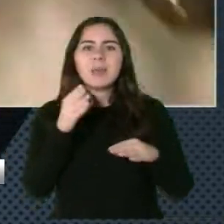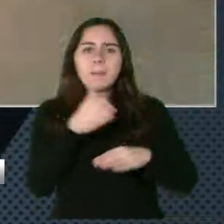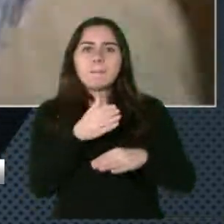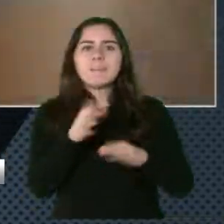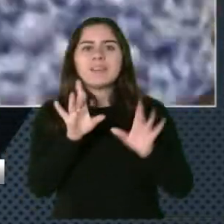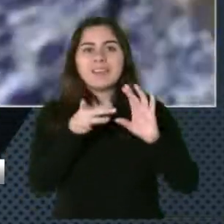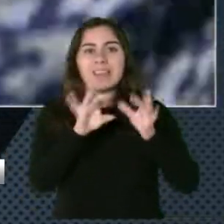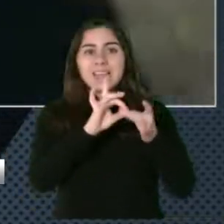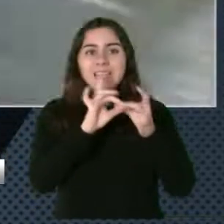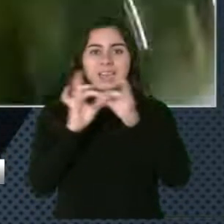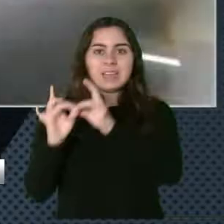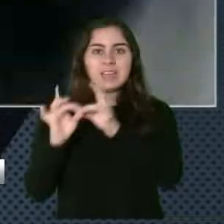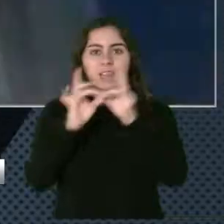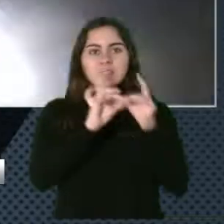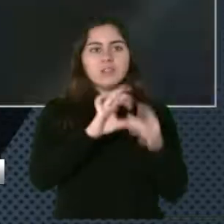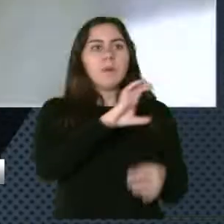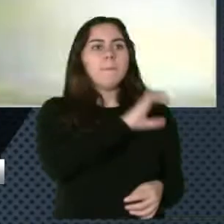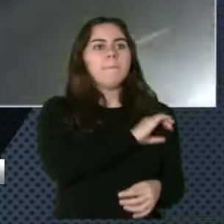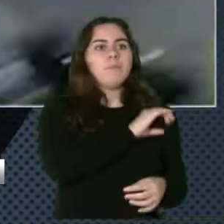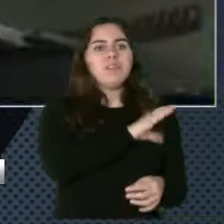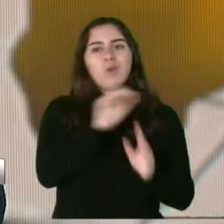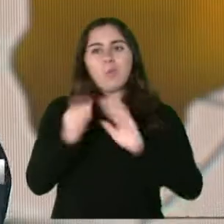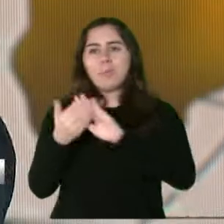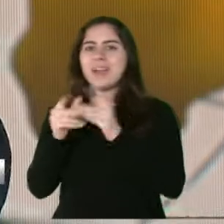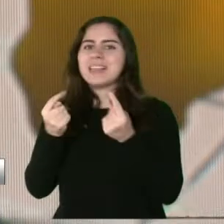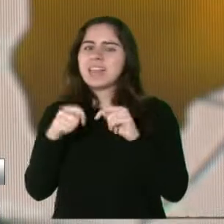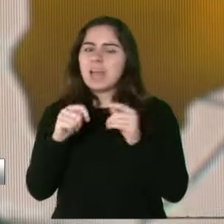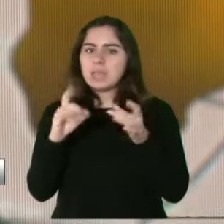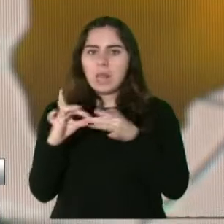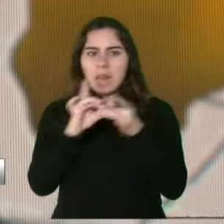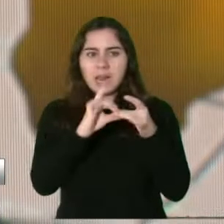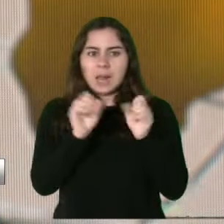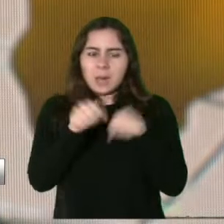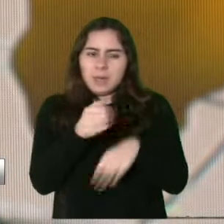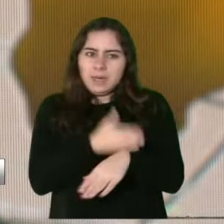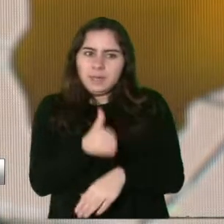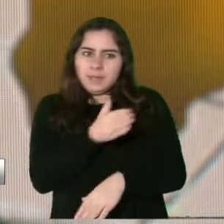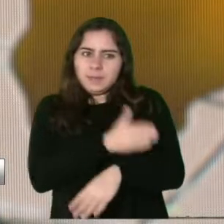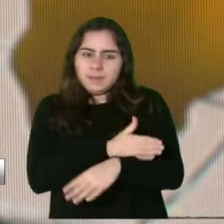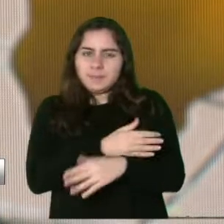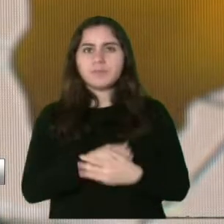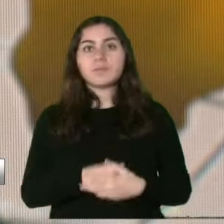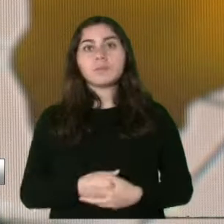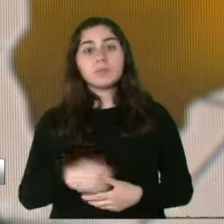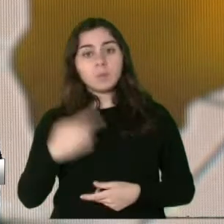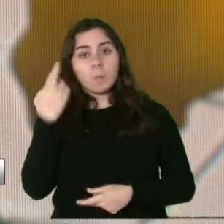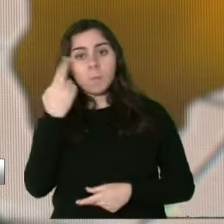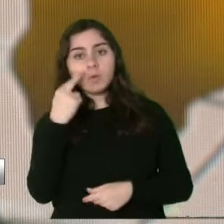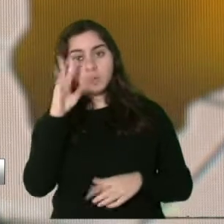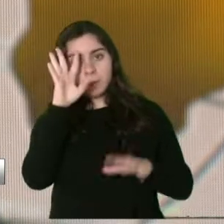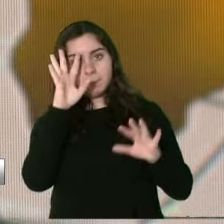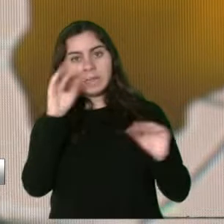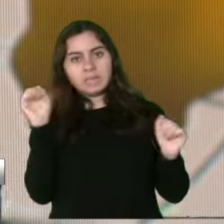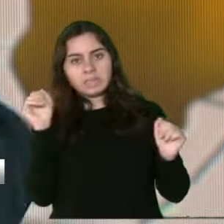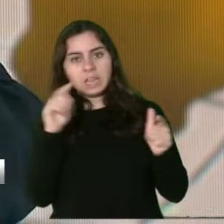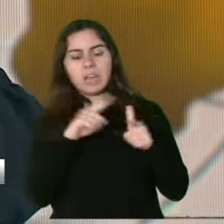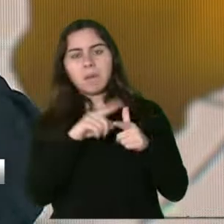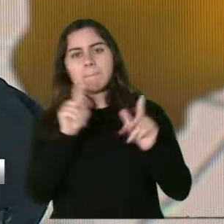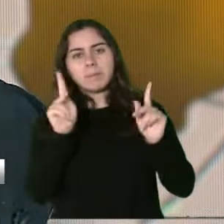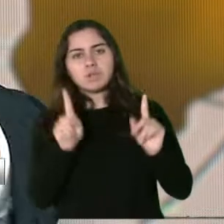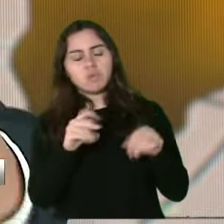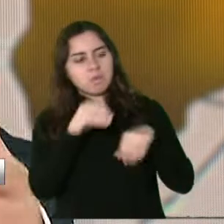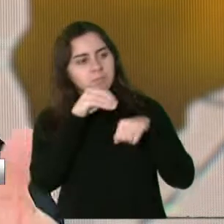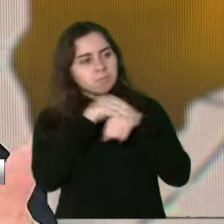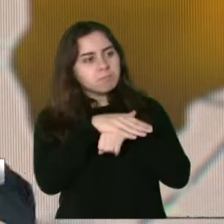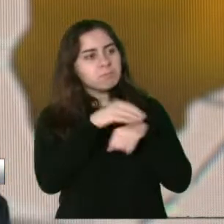relaciones entre la policía y la comunidad. O sea, por eso debemos entender que el presidente debidamente asesorado o en